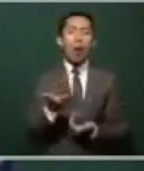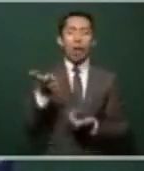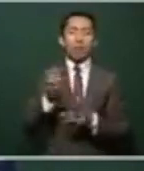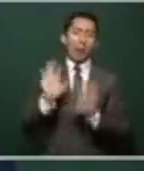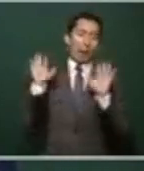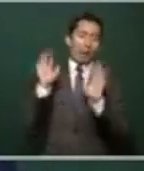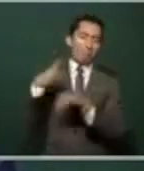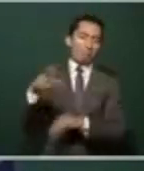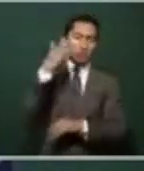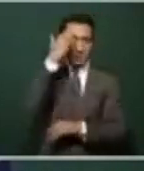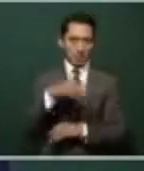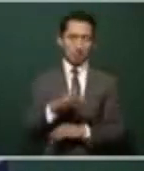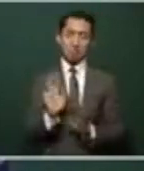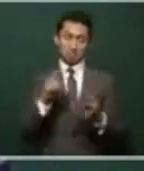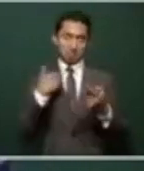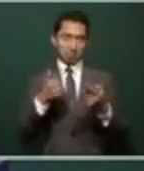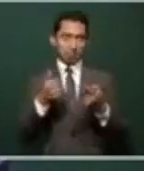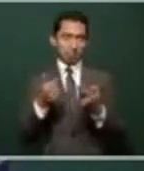Antier,